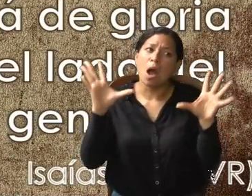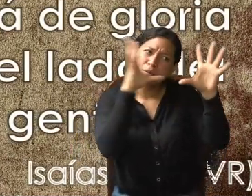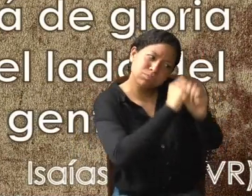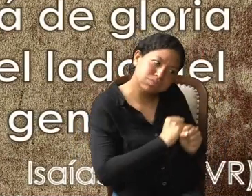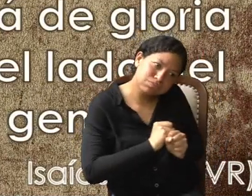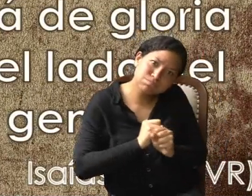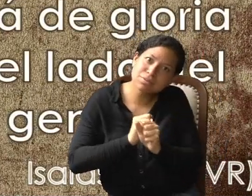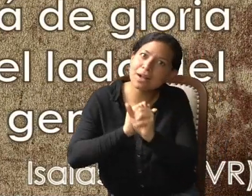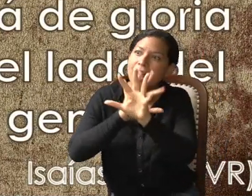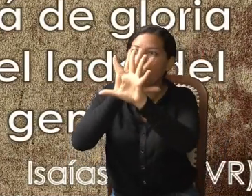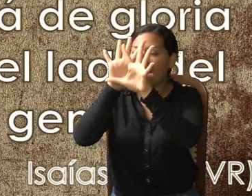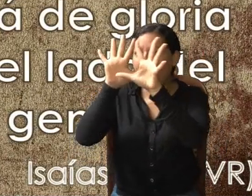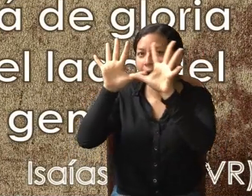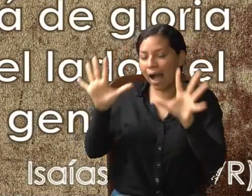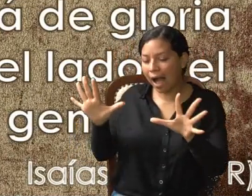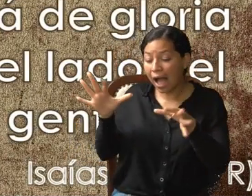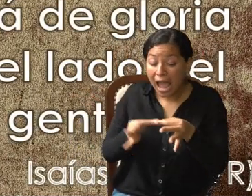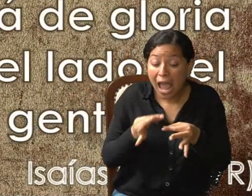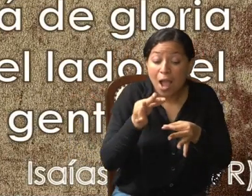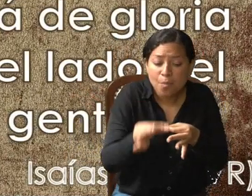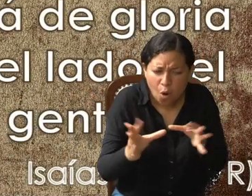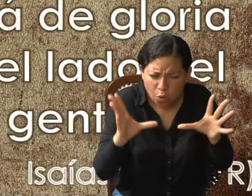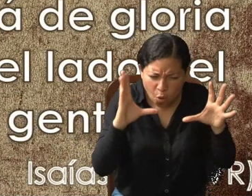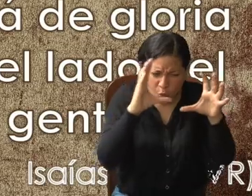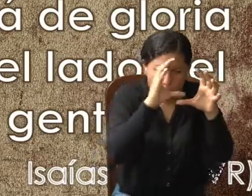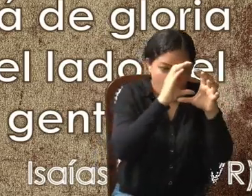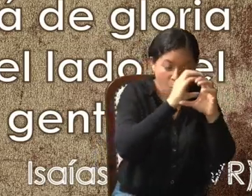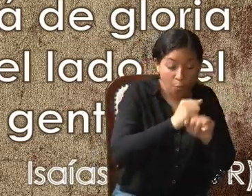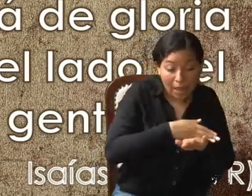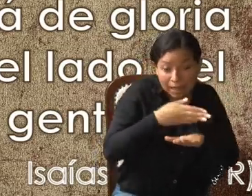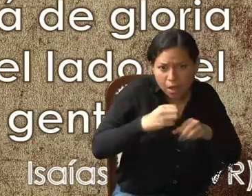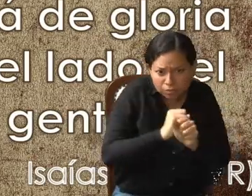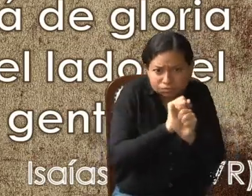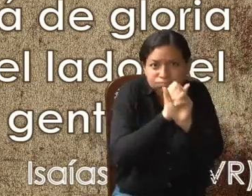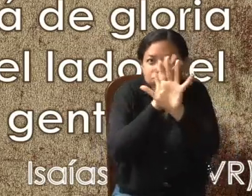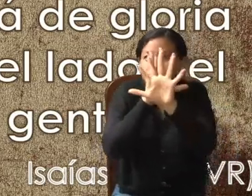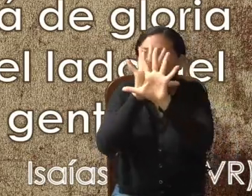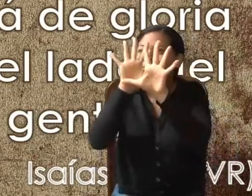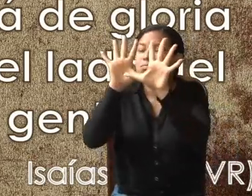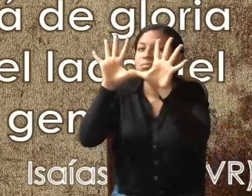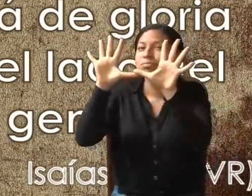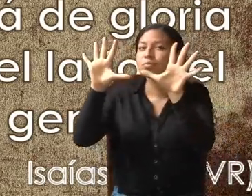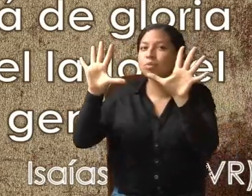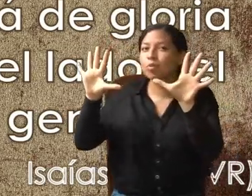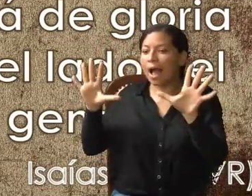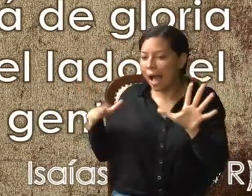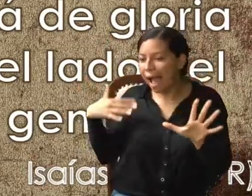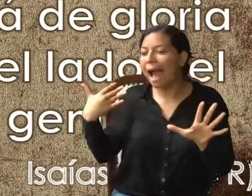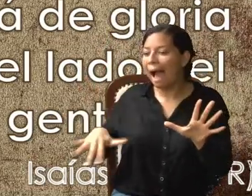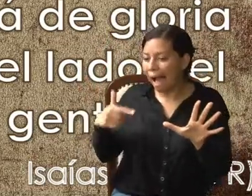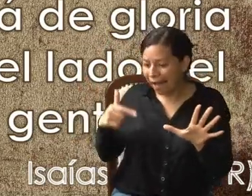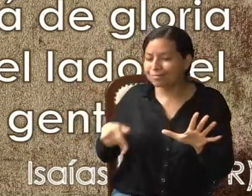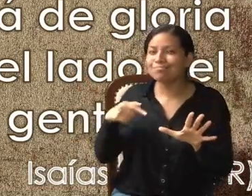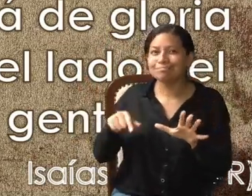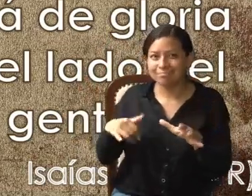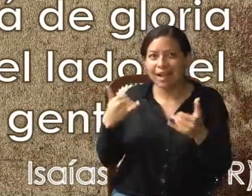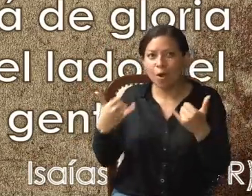gentiles. El pueblo que andaba en tinieblas vio gran luz. A los que moraban en tierra de sombra de muerte,